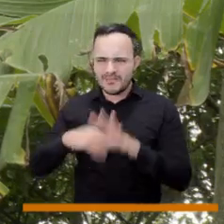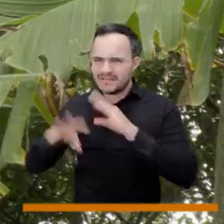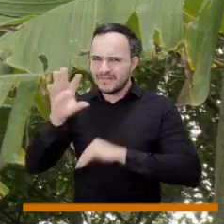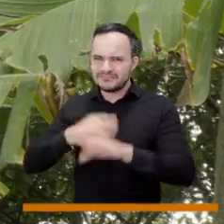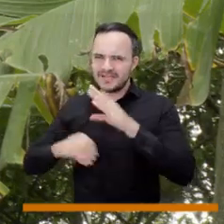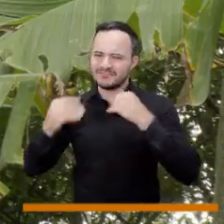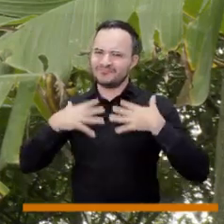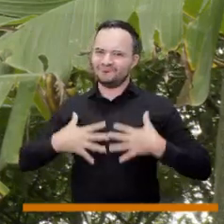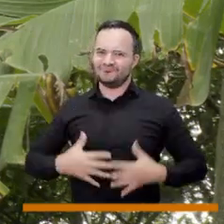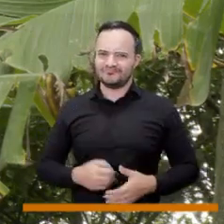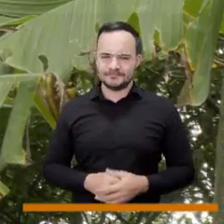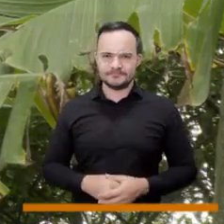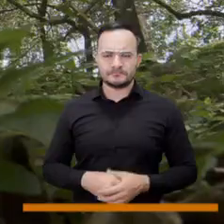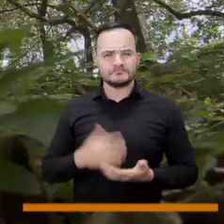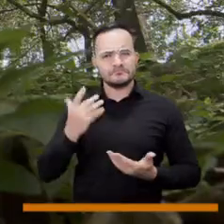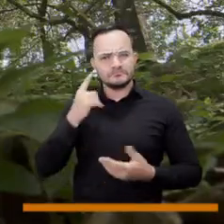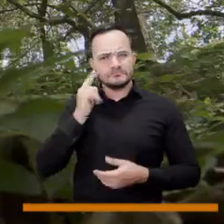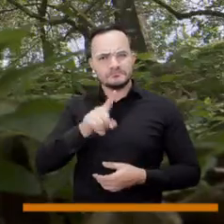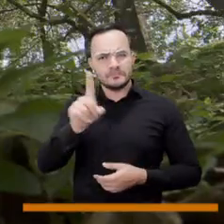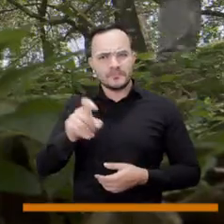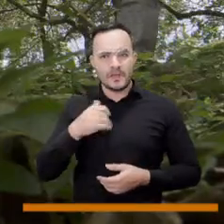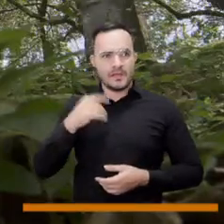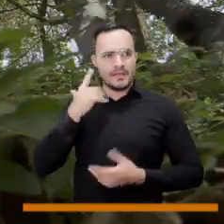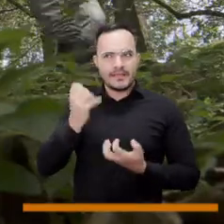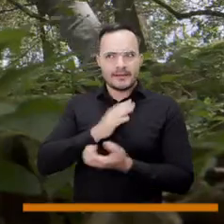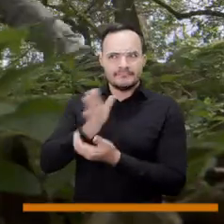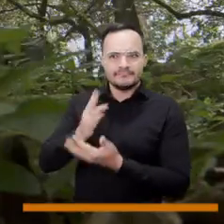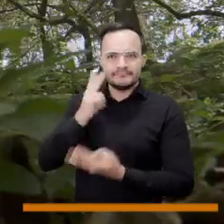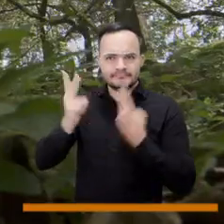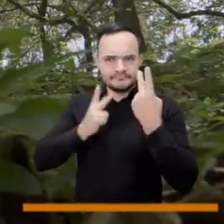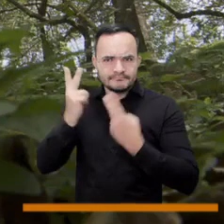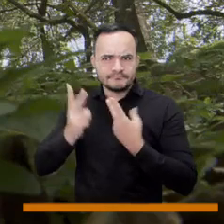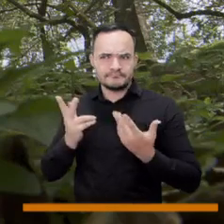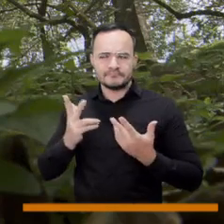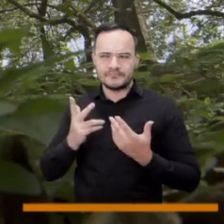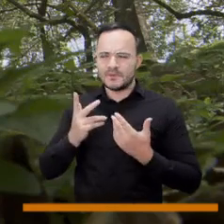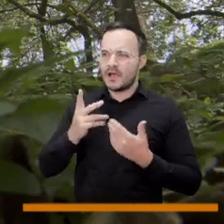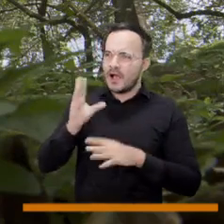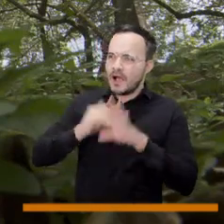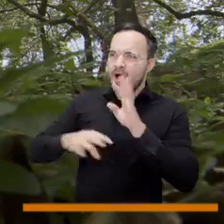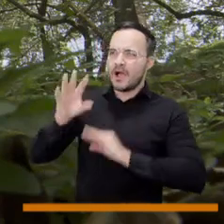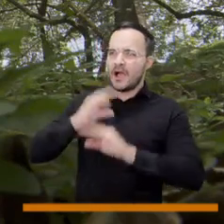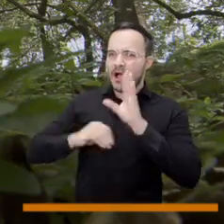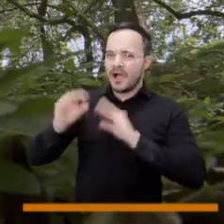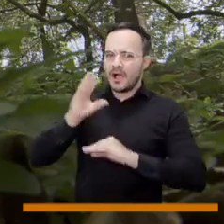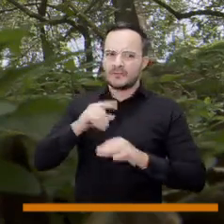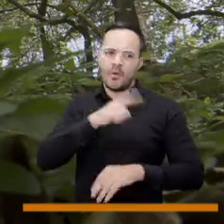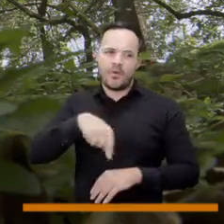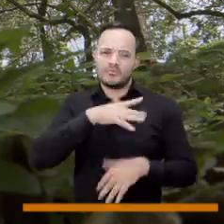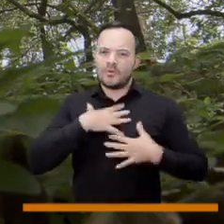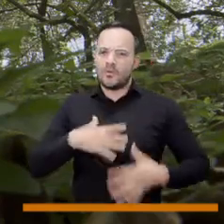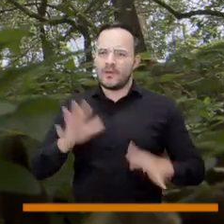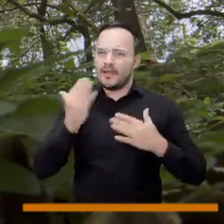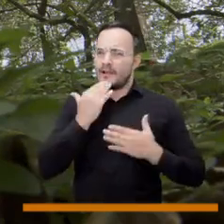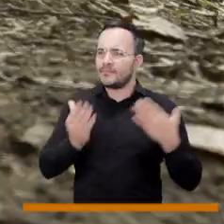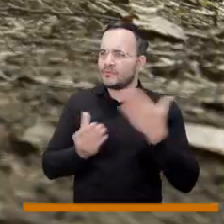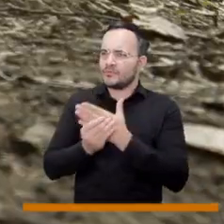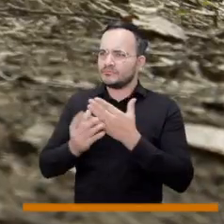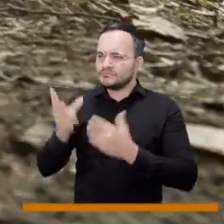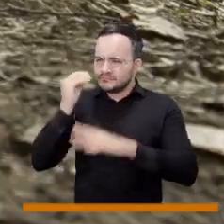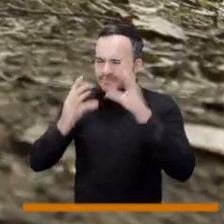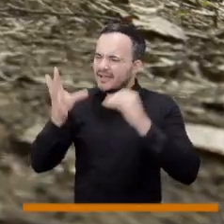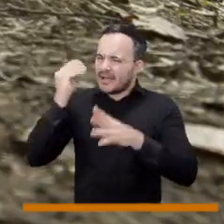una persona desea visitar el Cerro La Asomadera y ustedes hacen ese trabajo de guianza, ¿qué es lo que le enseñan? ¿Qué es lo que aprende esa